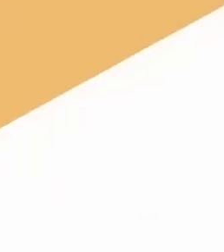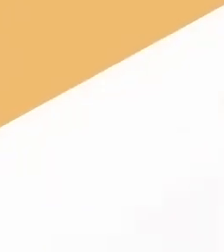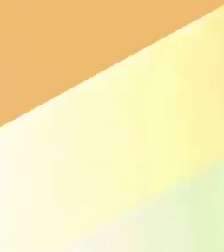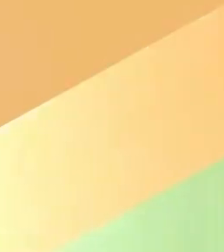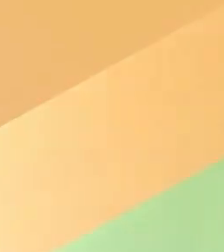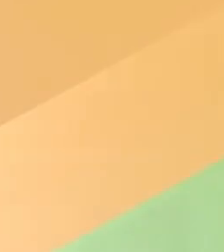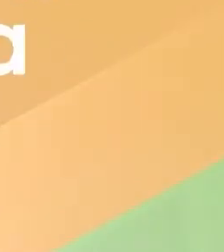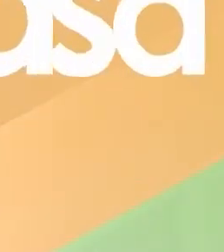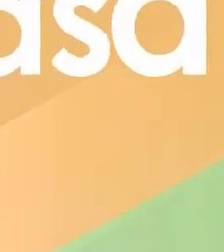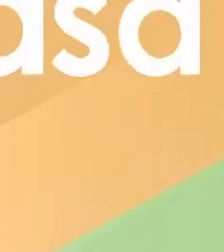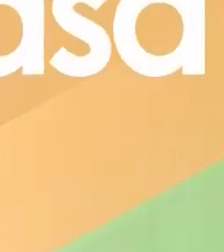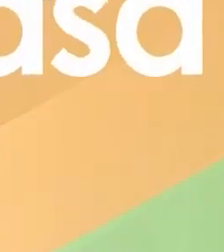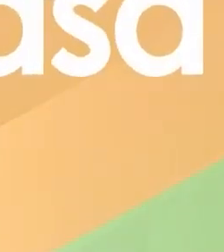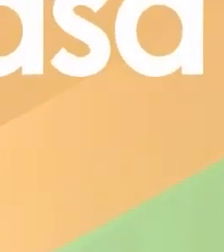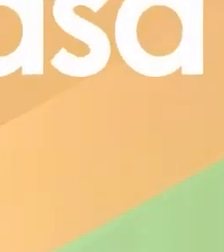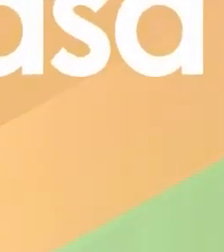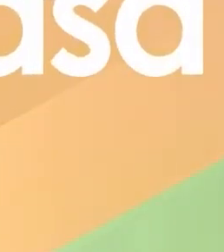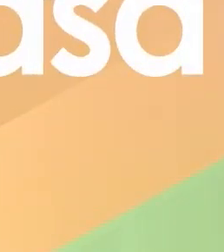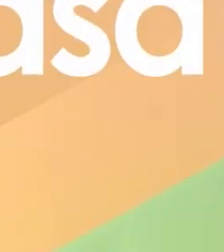y